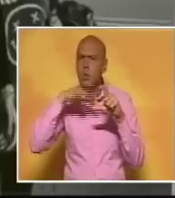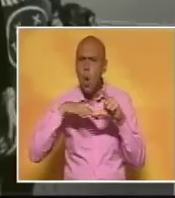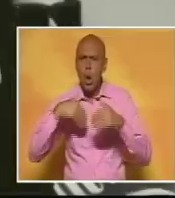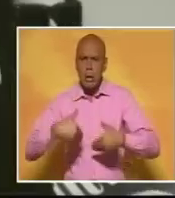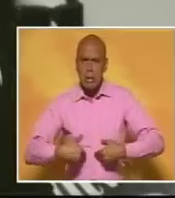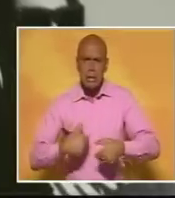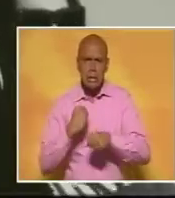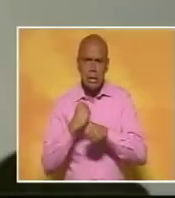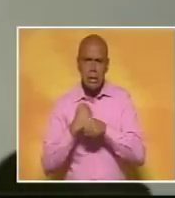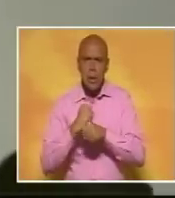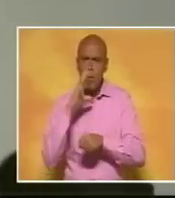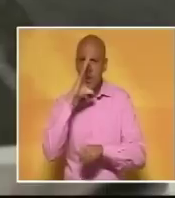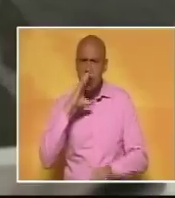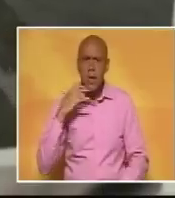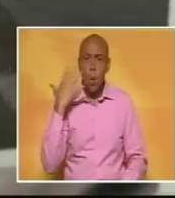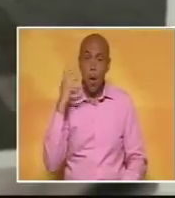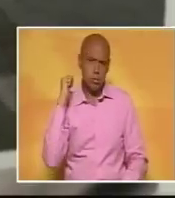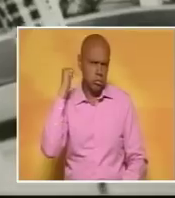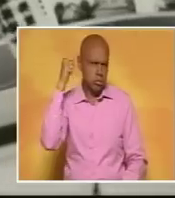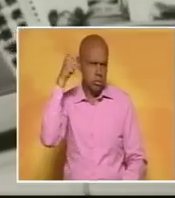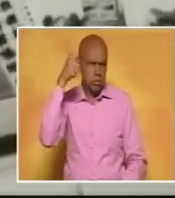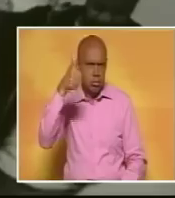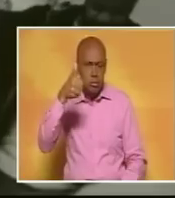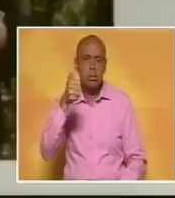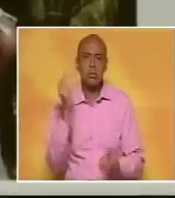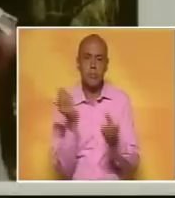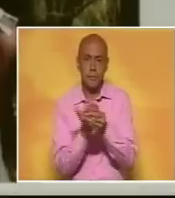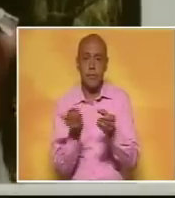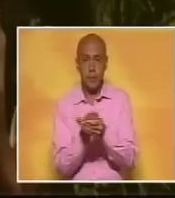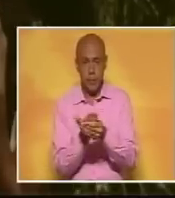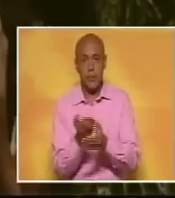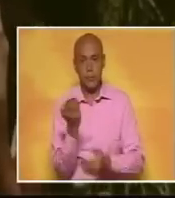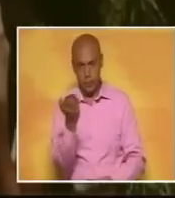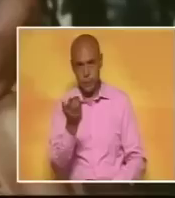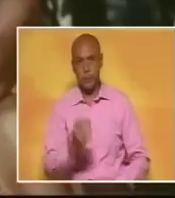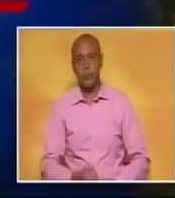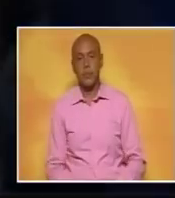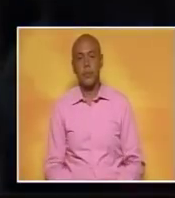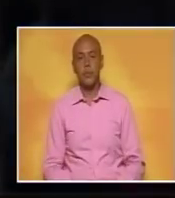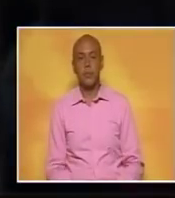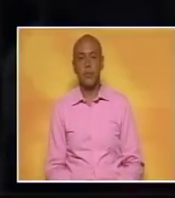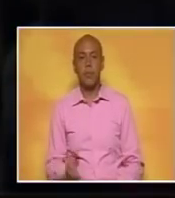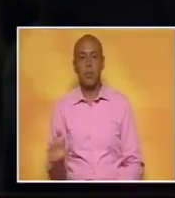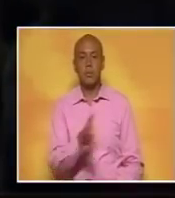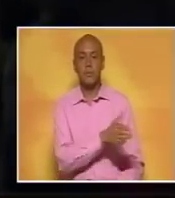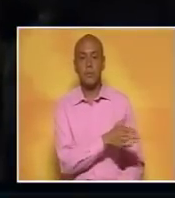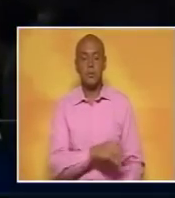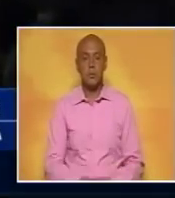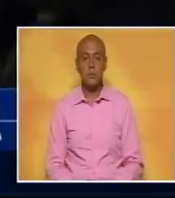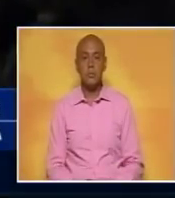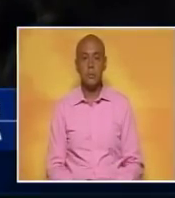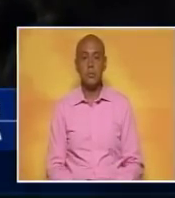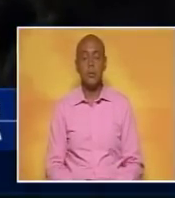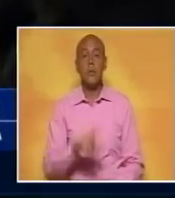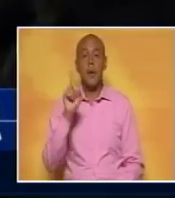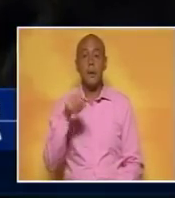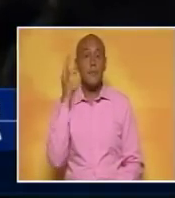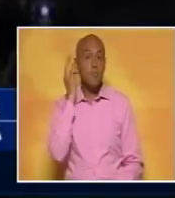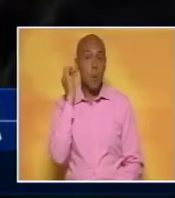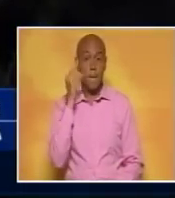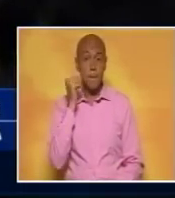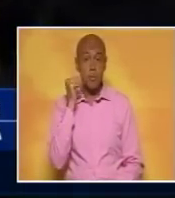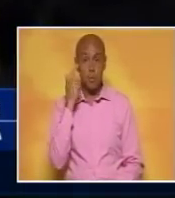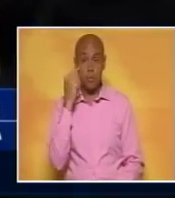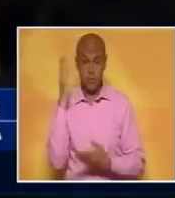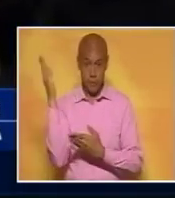duramente en 5 años. Seguimos con Oprah Winfrey,